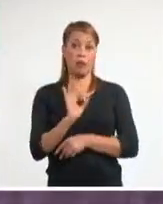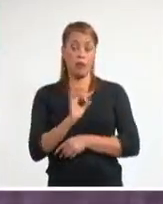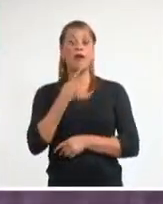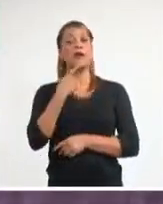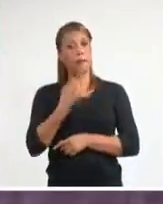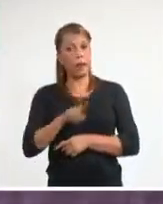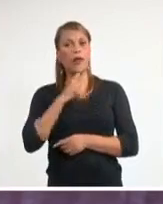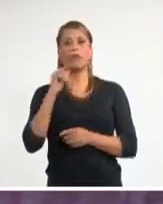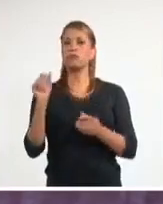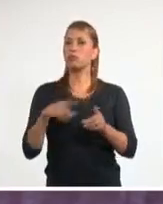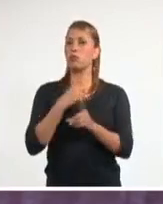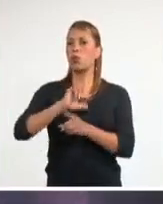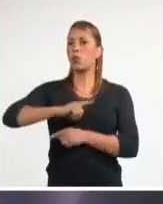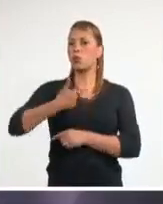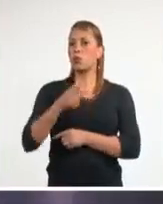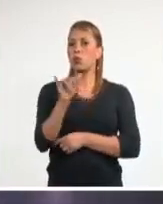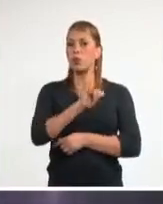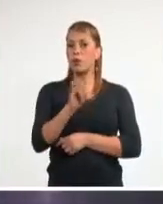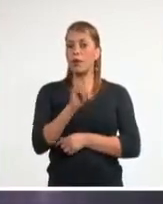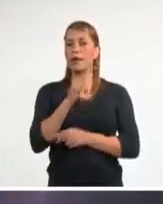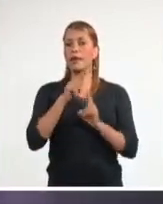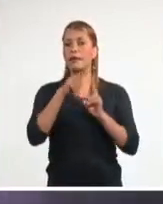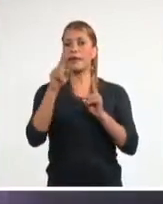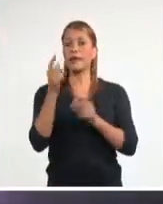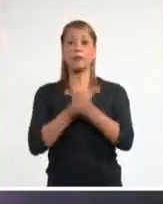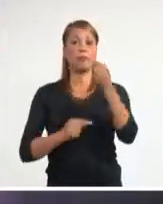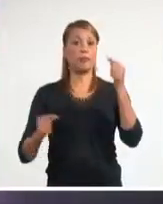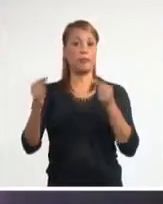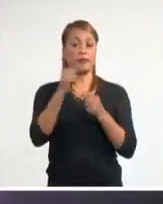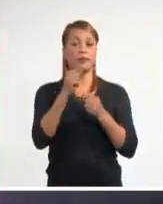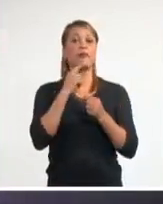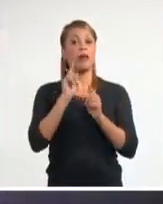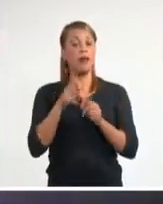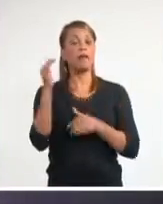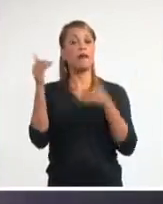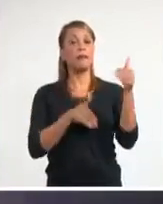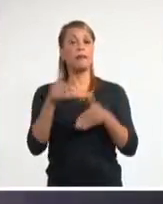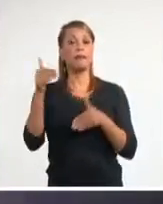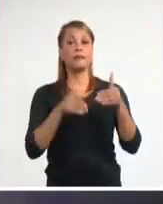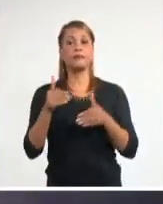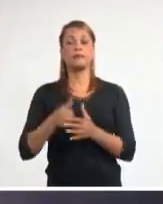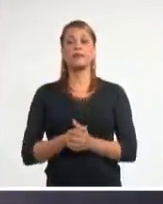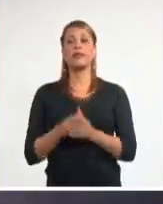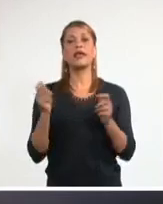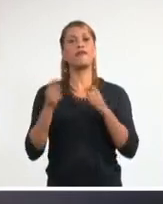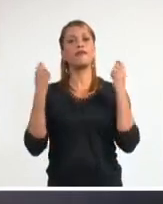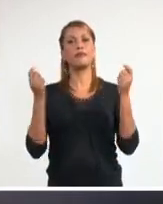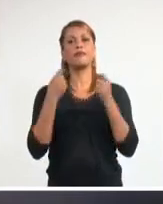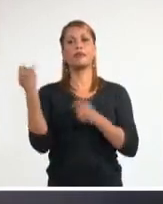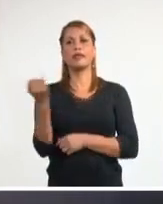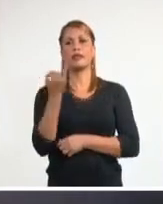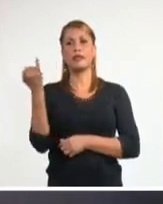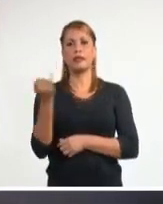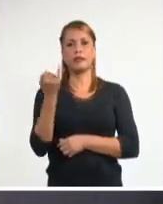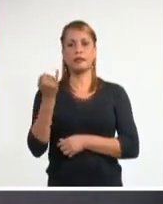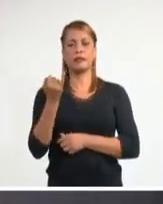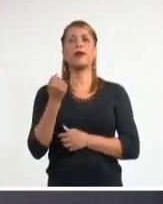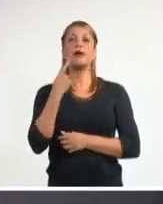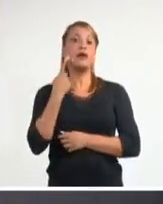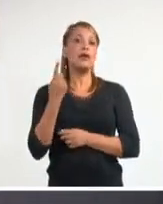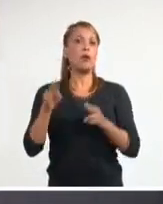artística en el territorio, en el Teatro Principal, en la Sala Avellaneda y en espacios públicos. El Festival Internacional Camagua Folk Dance no